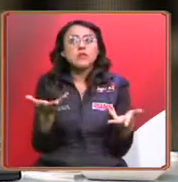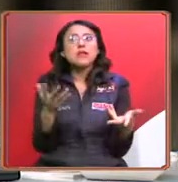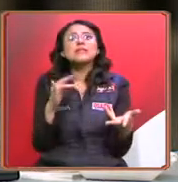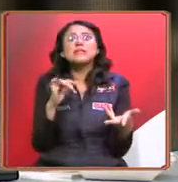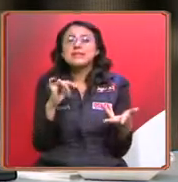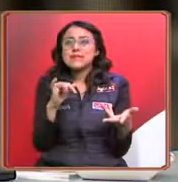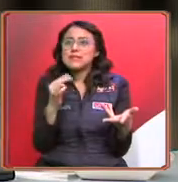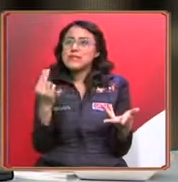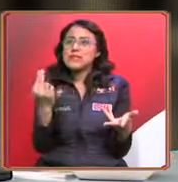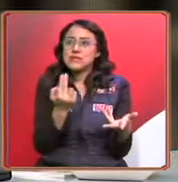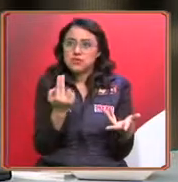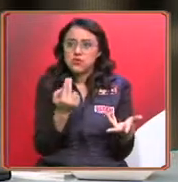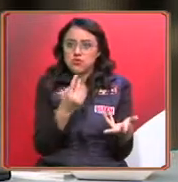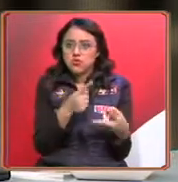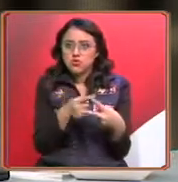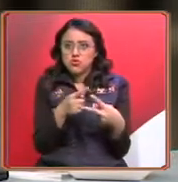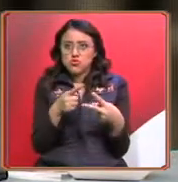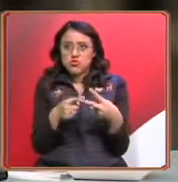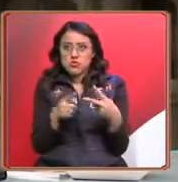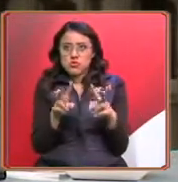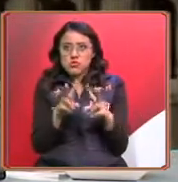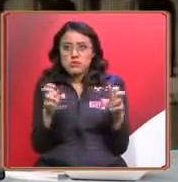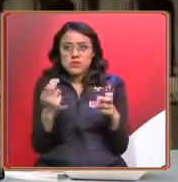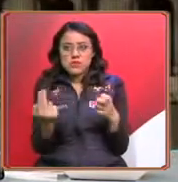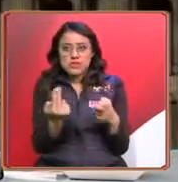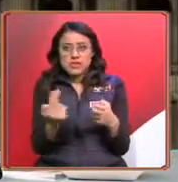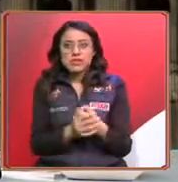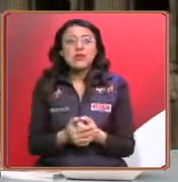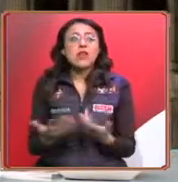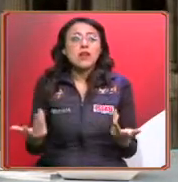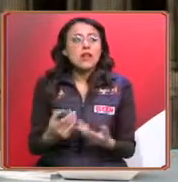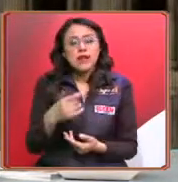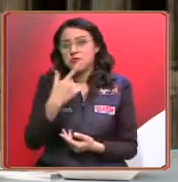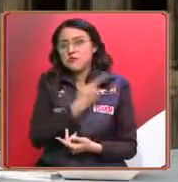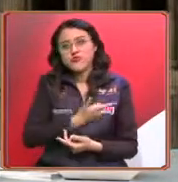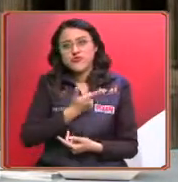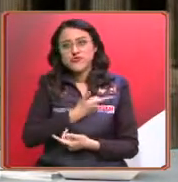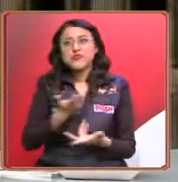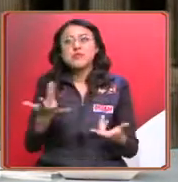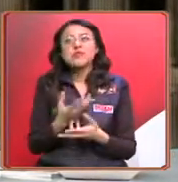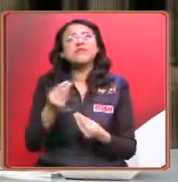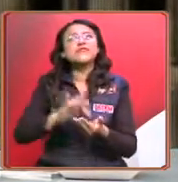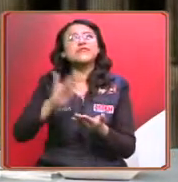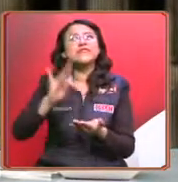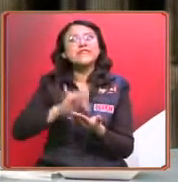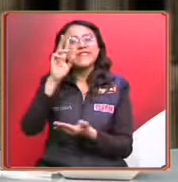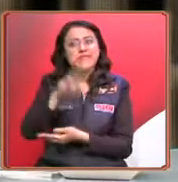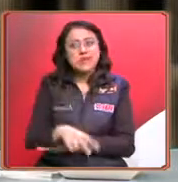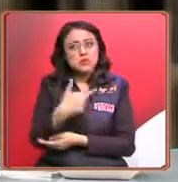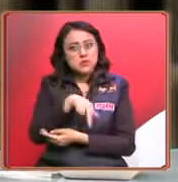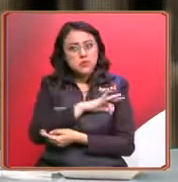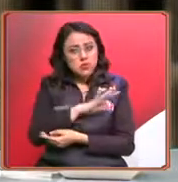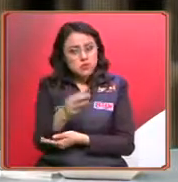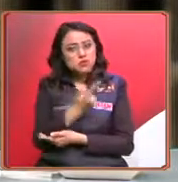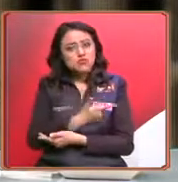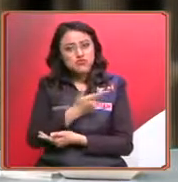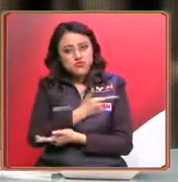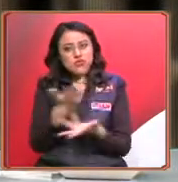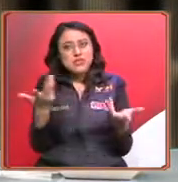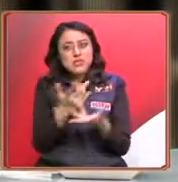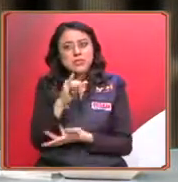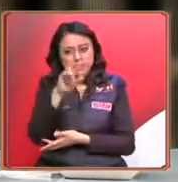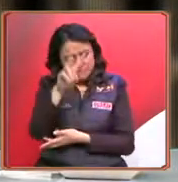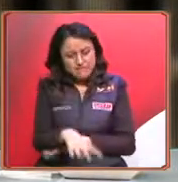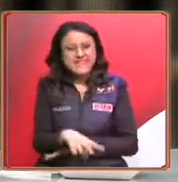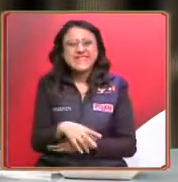sí necesito, dos consultas tengo que hacer ahí y hacerlo. Y con todo gusto. Mil gracias. Y lo hacemos con todo gusto. Claro